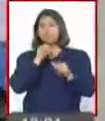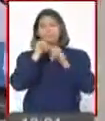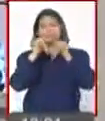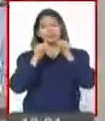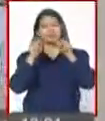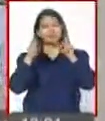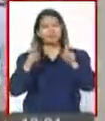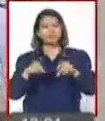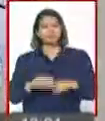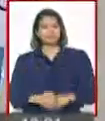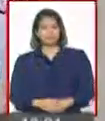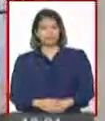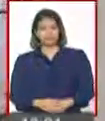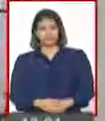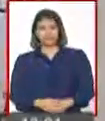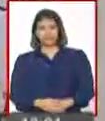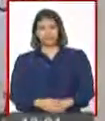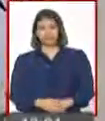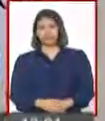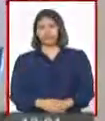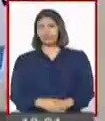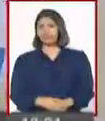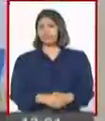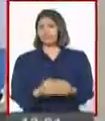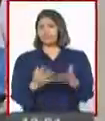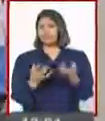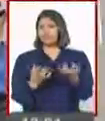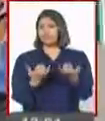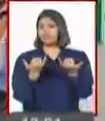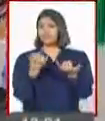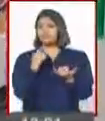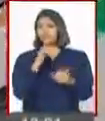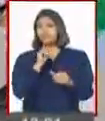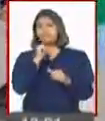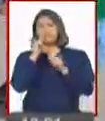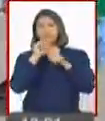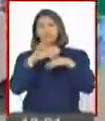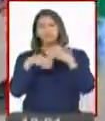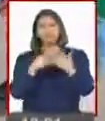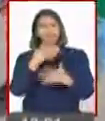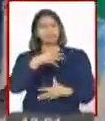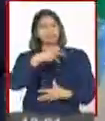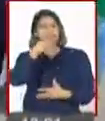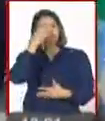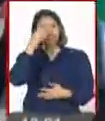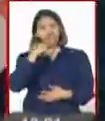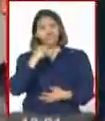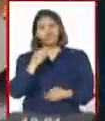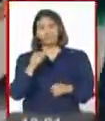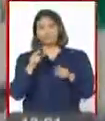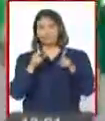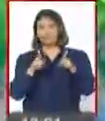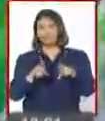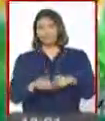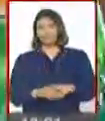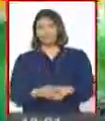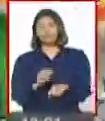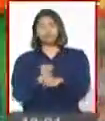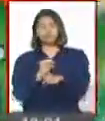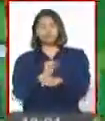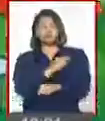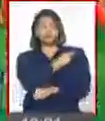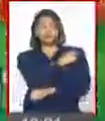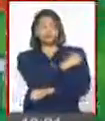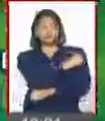¿Cuándo? ¡Ahora! ¡Cuándo, compañeros! ¡Ahora! ¡Fuerza, fuerza, fuerza! Trabajadores